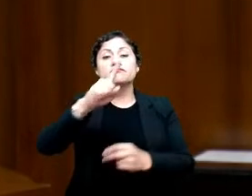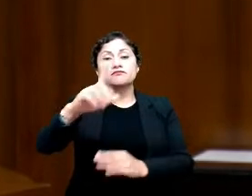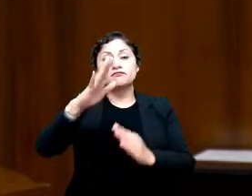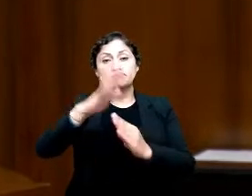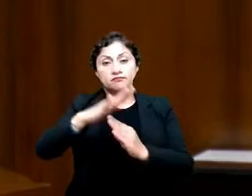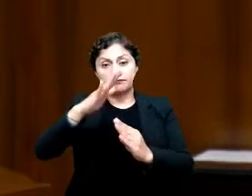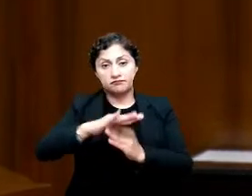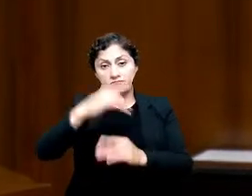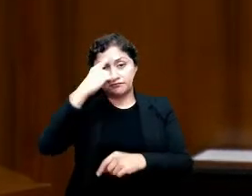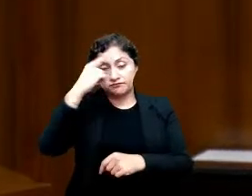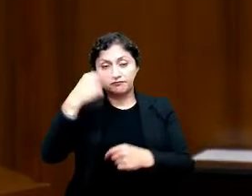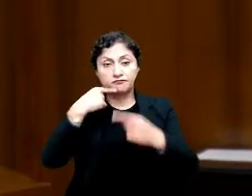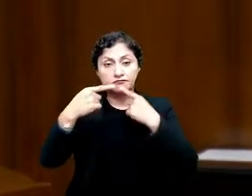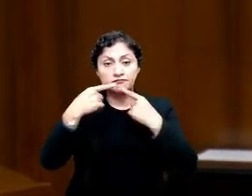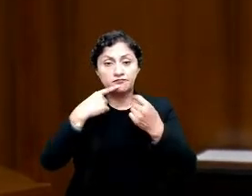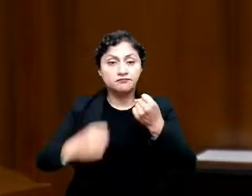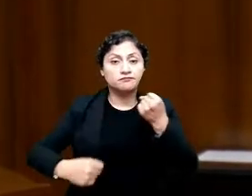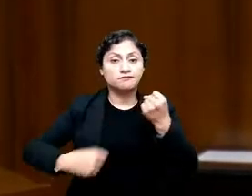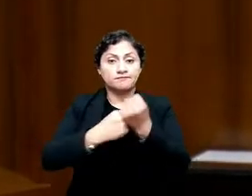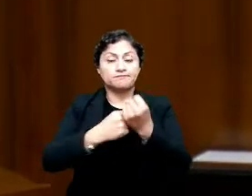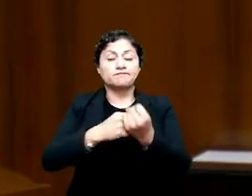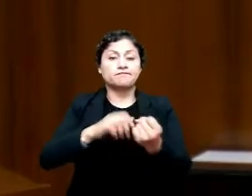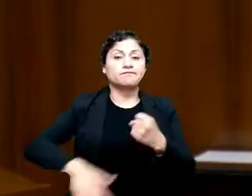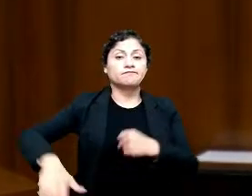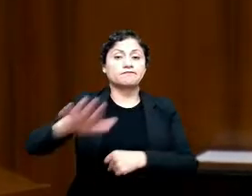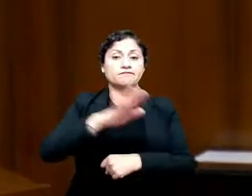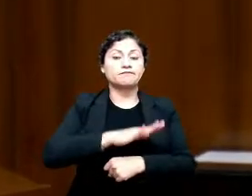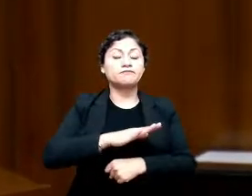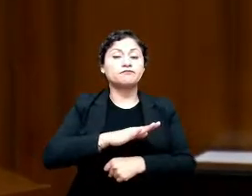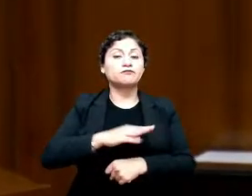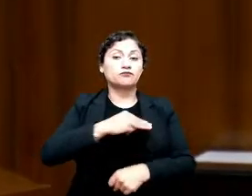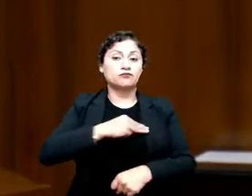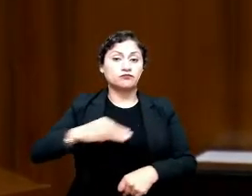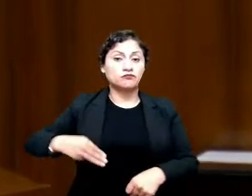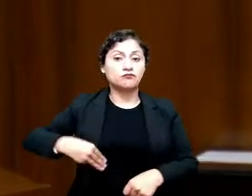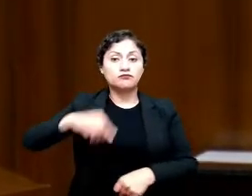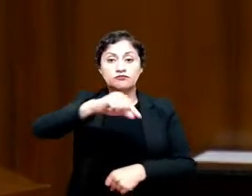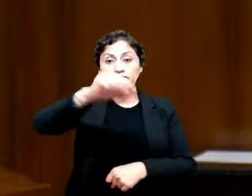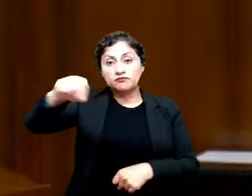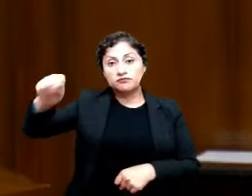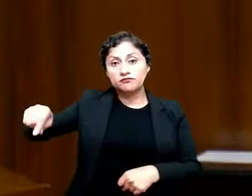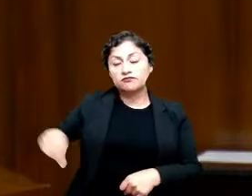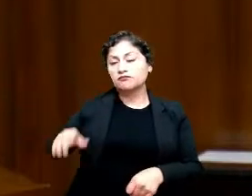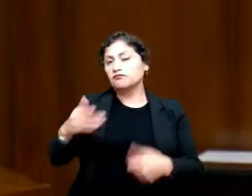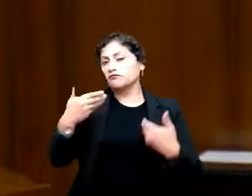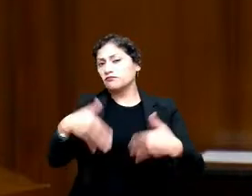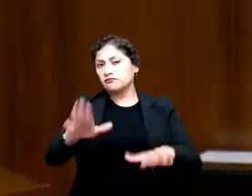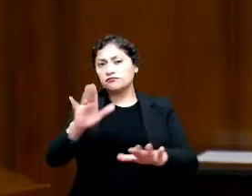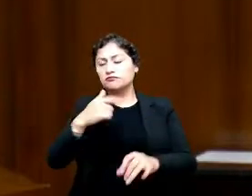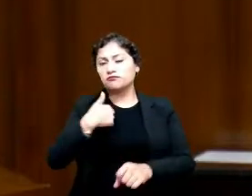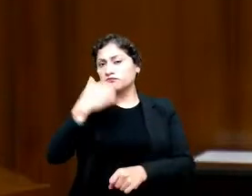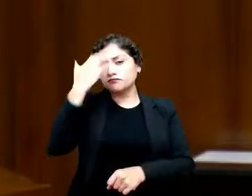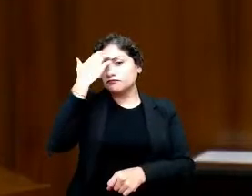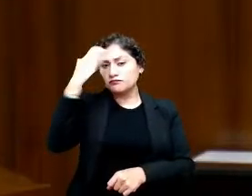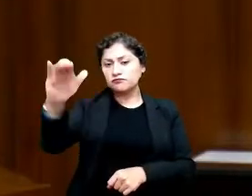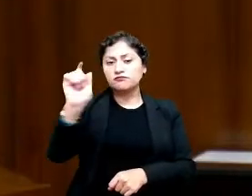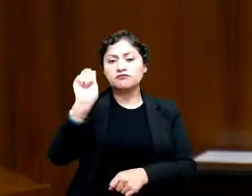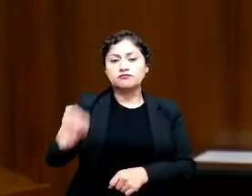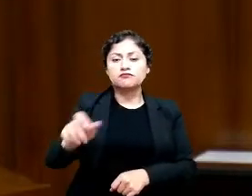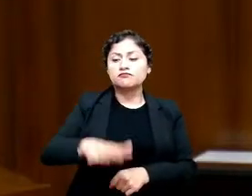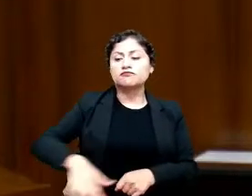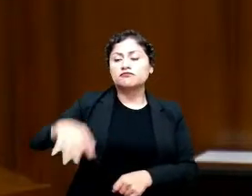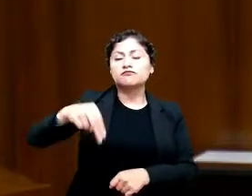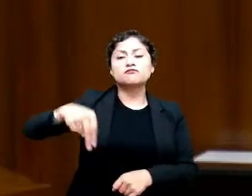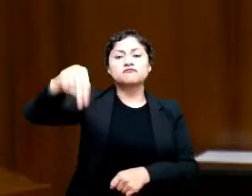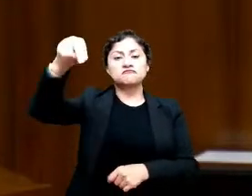fortalecimiento municipal que se llevan cada mes en las zonas, que, por cierto, no conozco yo al director de Gobernación de la Zona Norte, señor